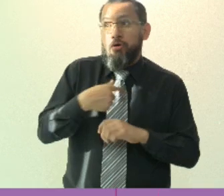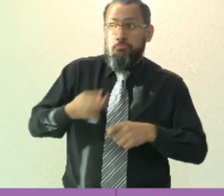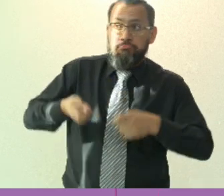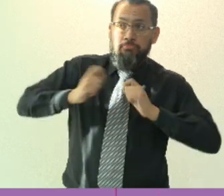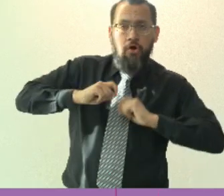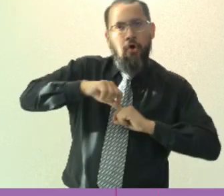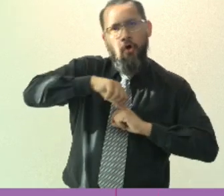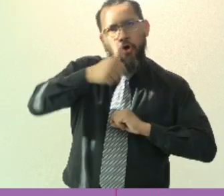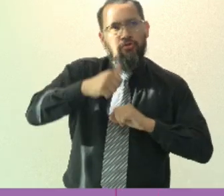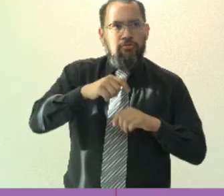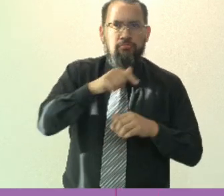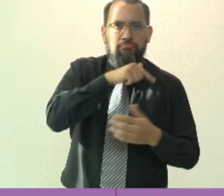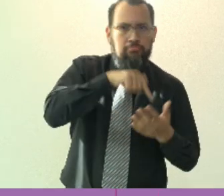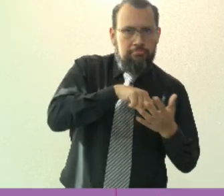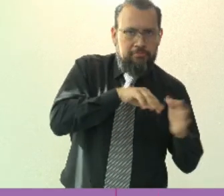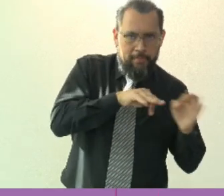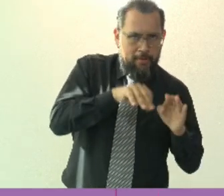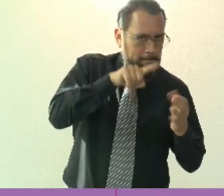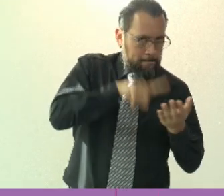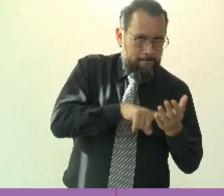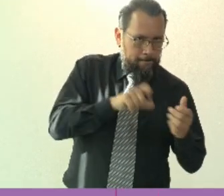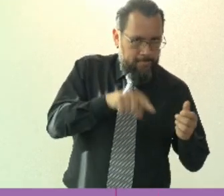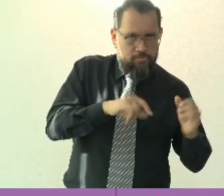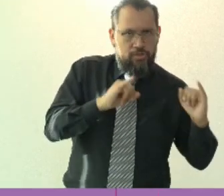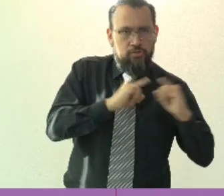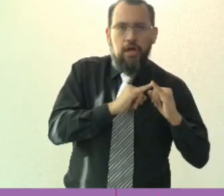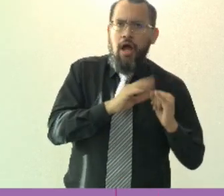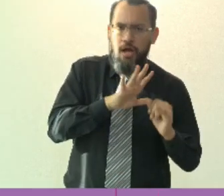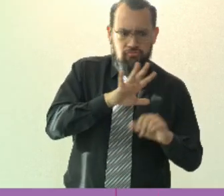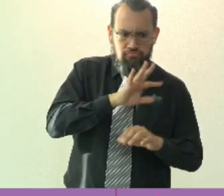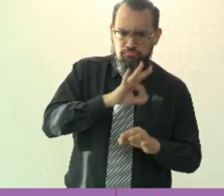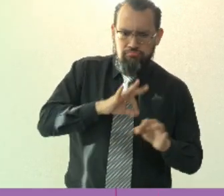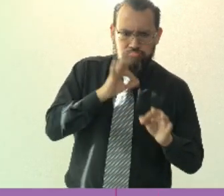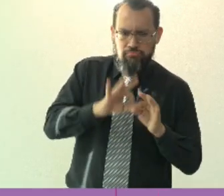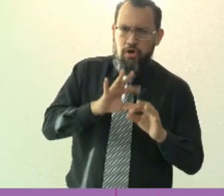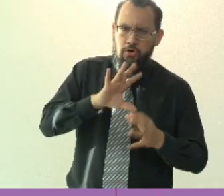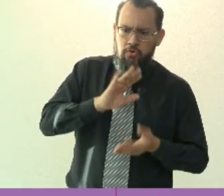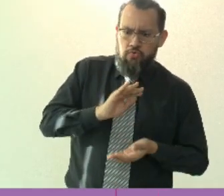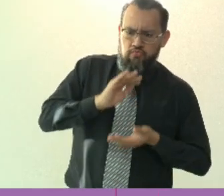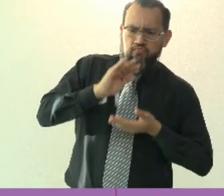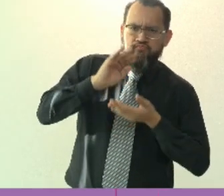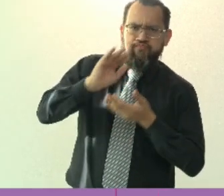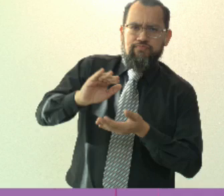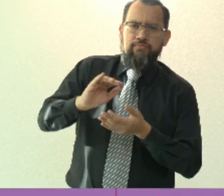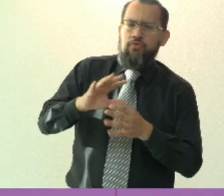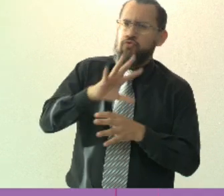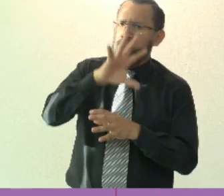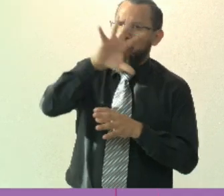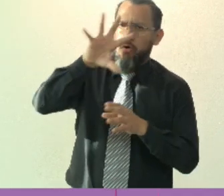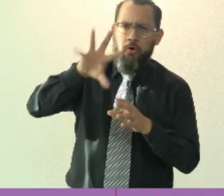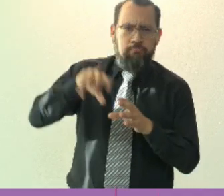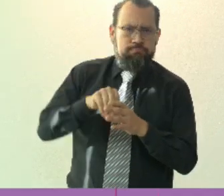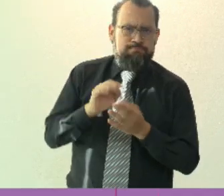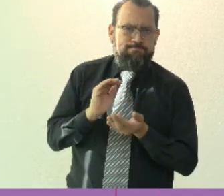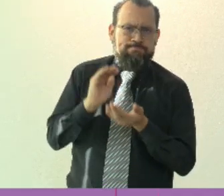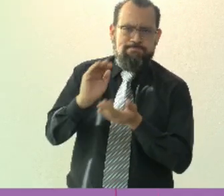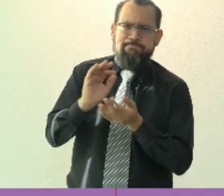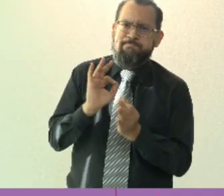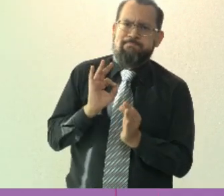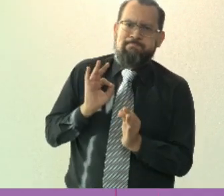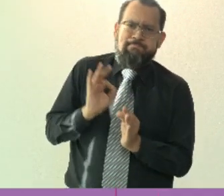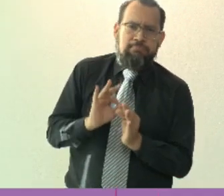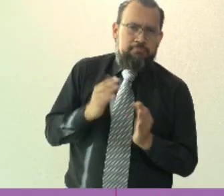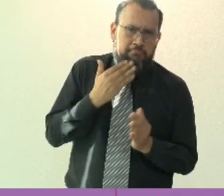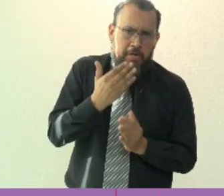funciones, podamos hacer una entrega adecuada con toda la documentación que se produjo durante esa